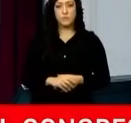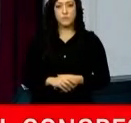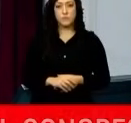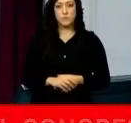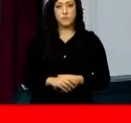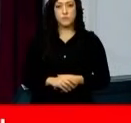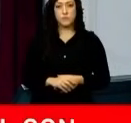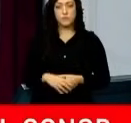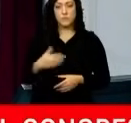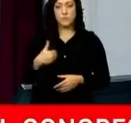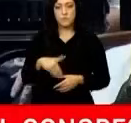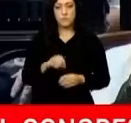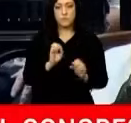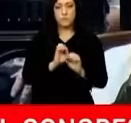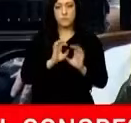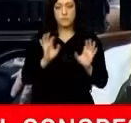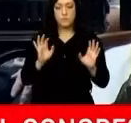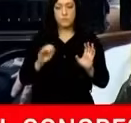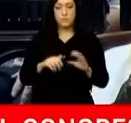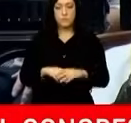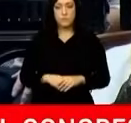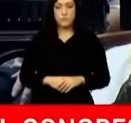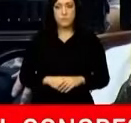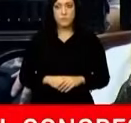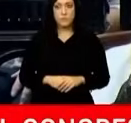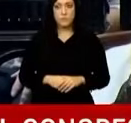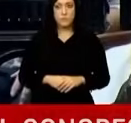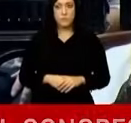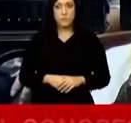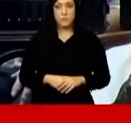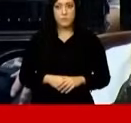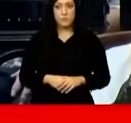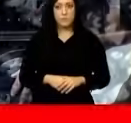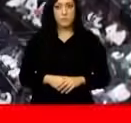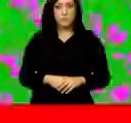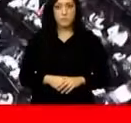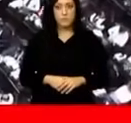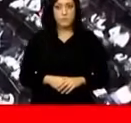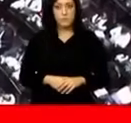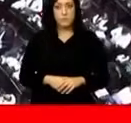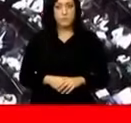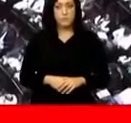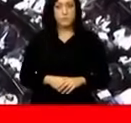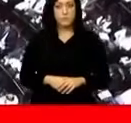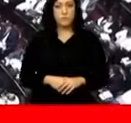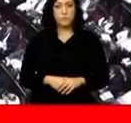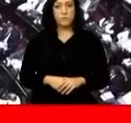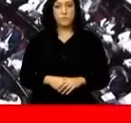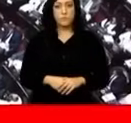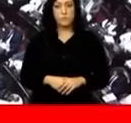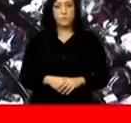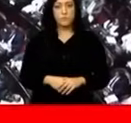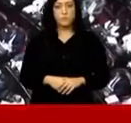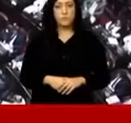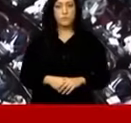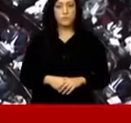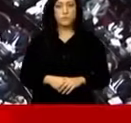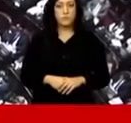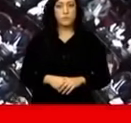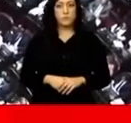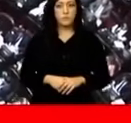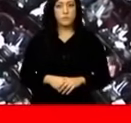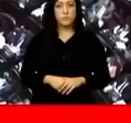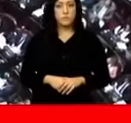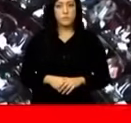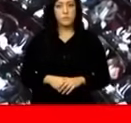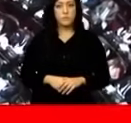pensar que cede un poco. Ahí vi unos números de una consultora privada que hoy a la mañana marcaba que estaría... ¿acercándose al